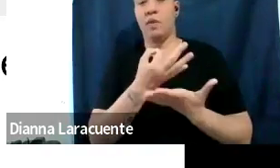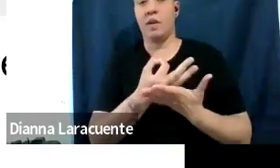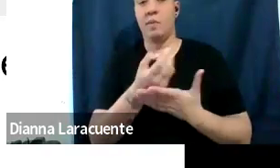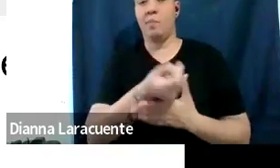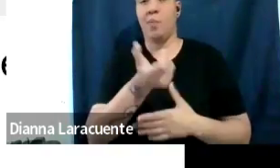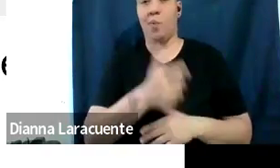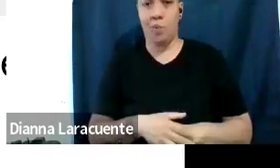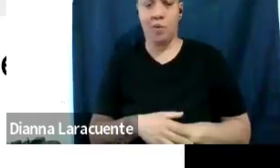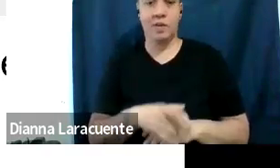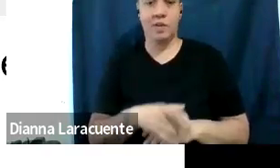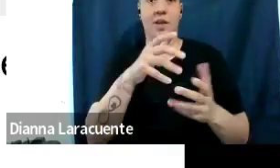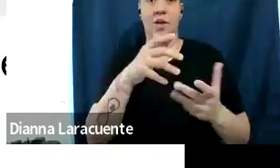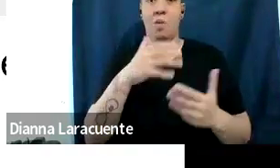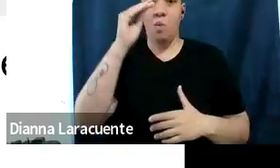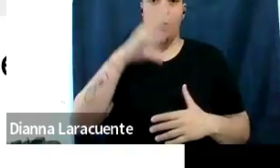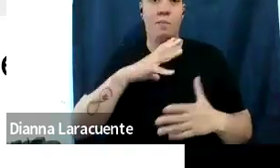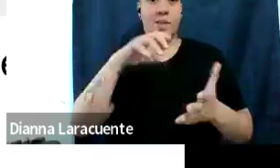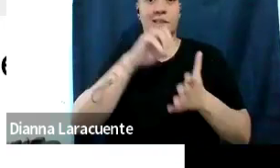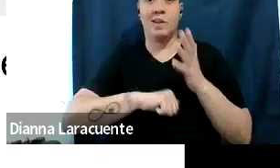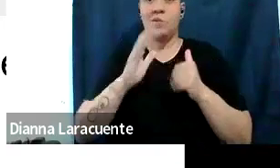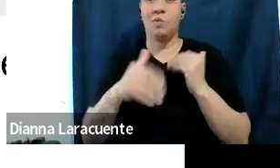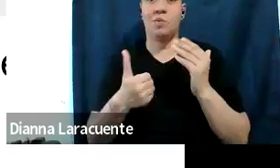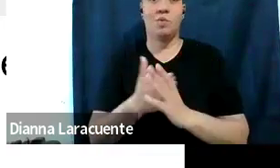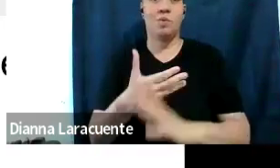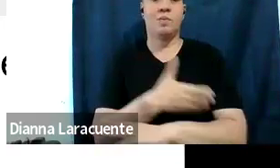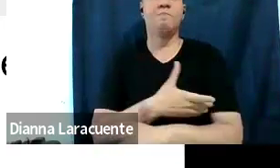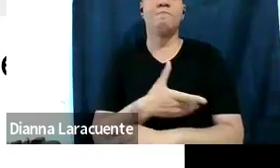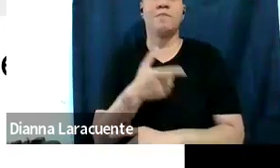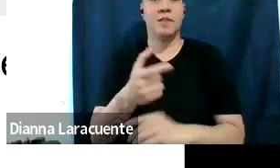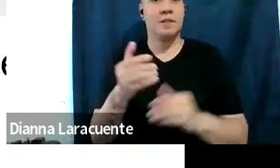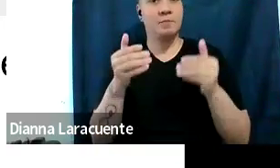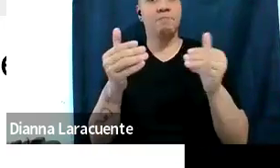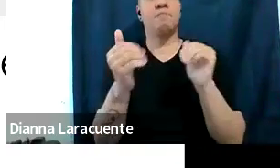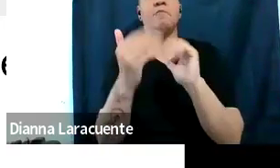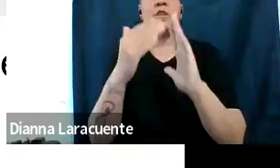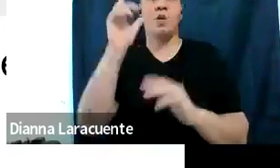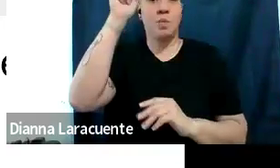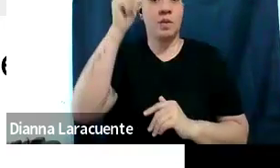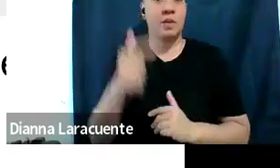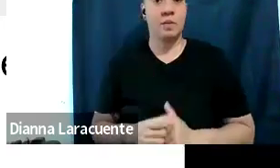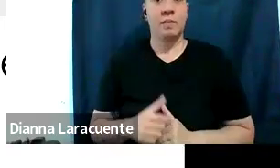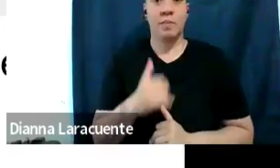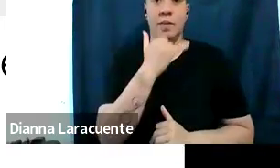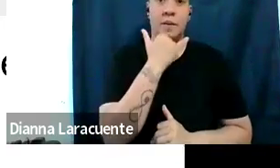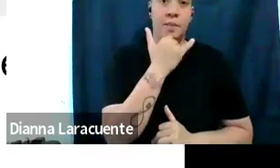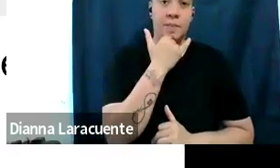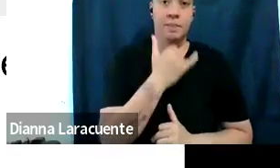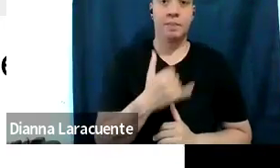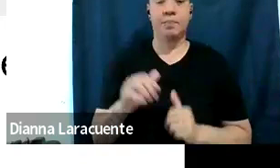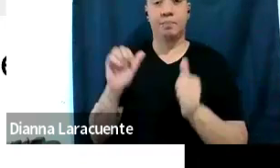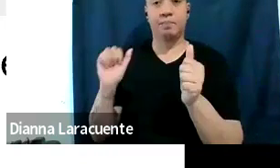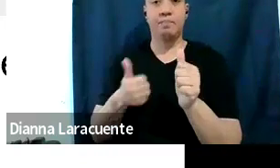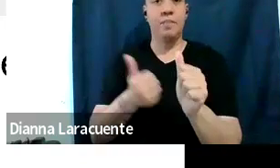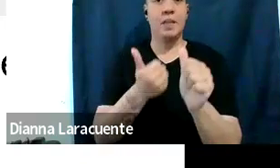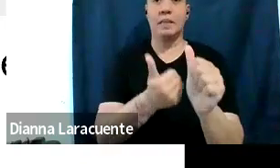poderes y él se tira la maroma de enfrentarse a este gobierno. ¿Y qué va a pasar? Lo van a perseguir como no